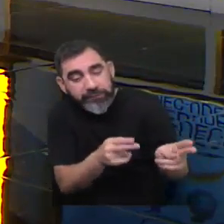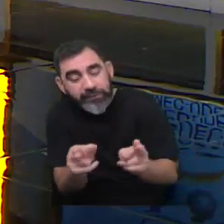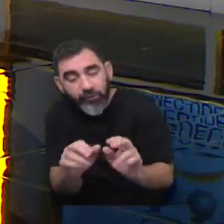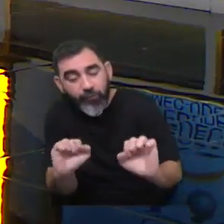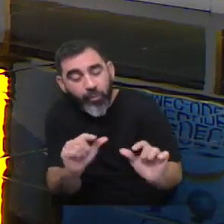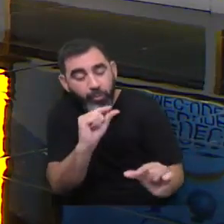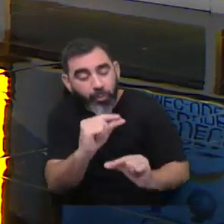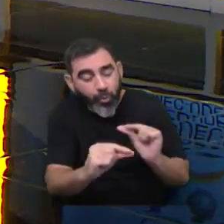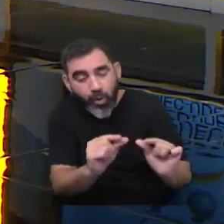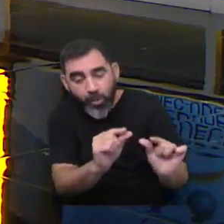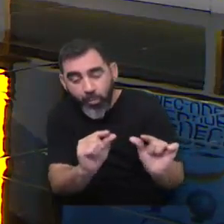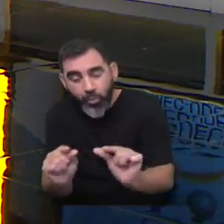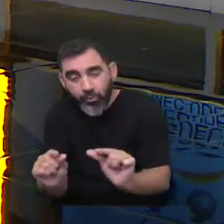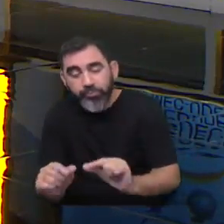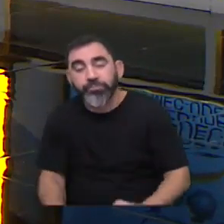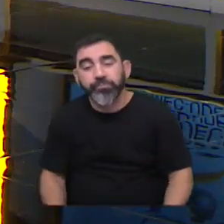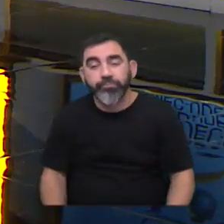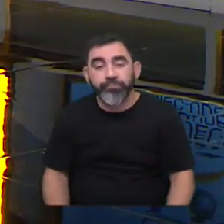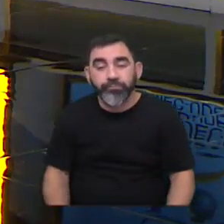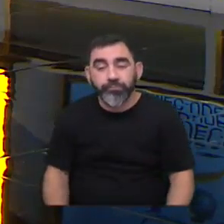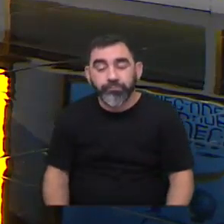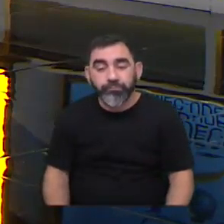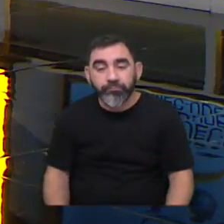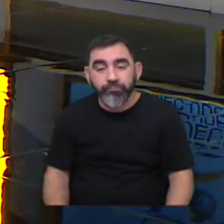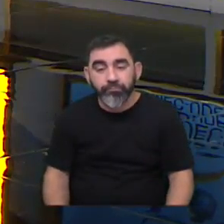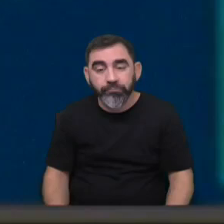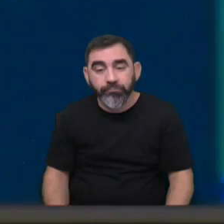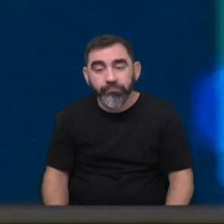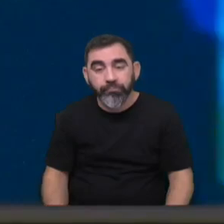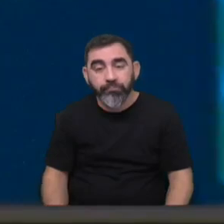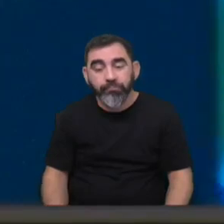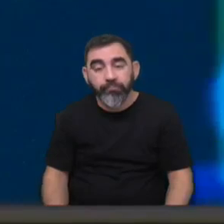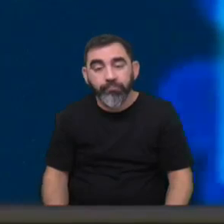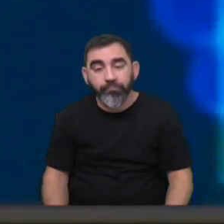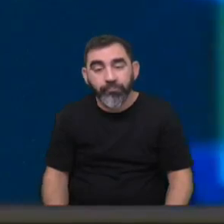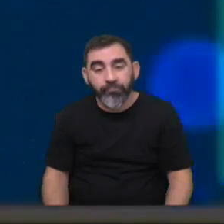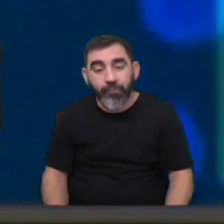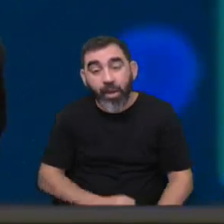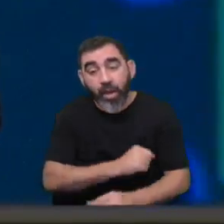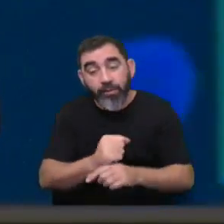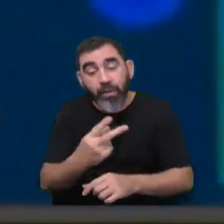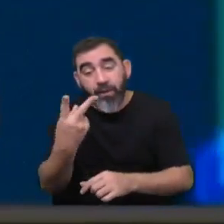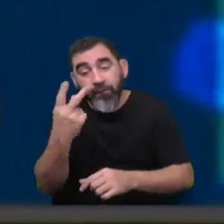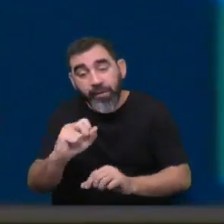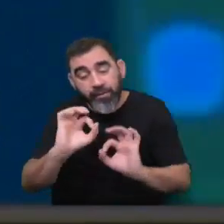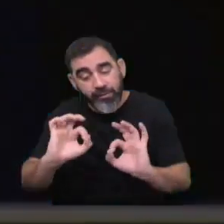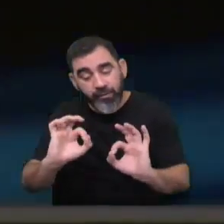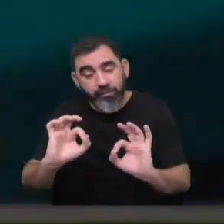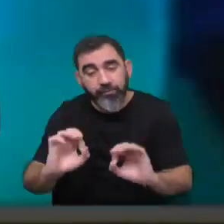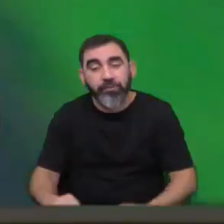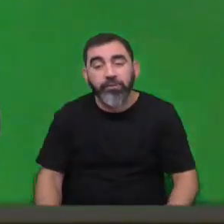empleando este tipo de sustancias, a través de este efecto, el efecto magnetocalórico, irlo enfriando hasta la temperatura que